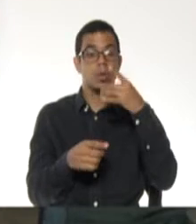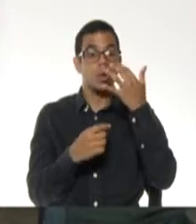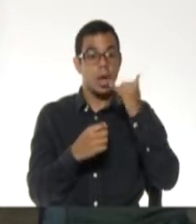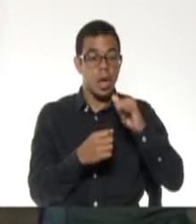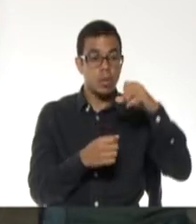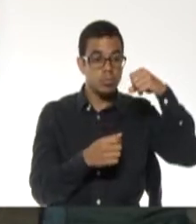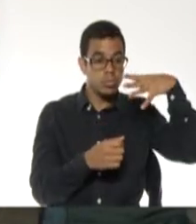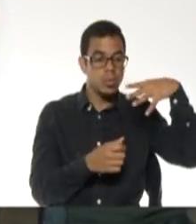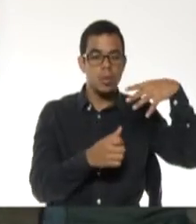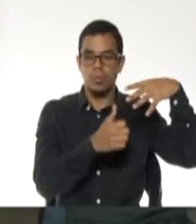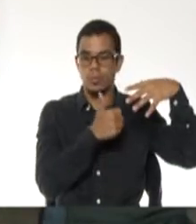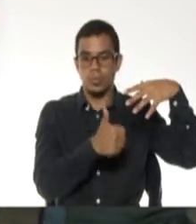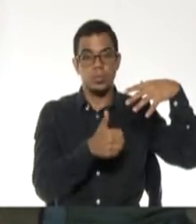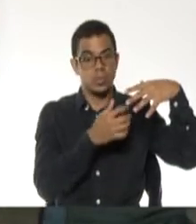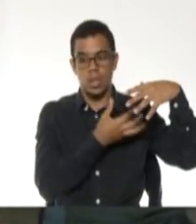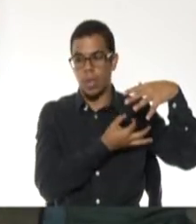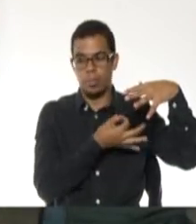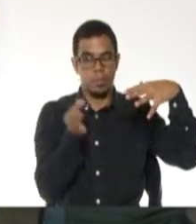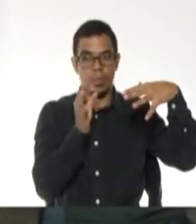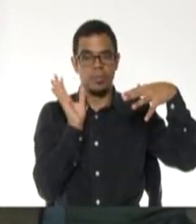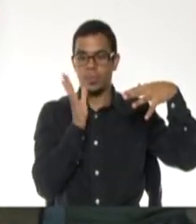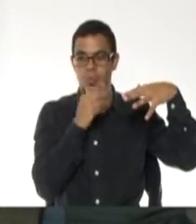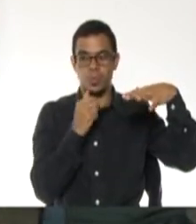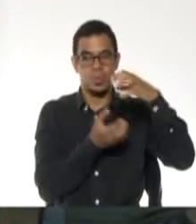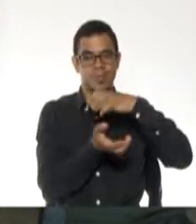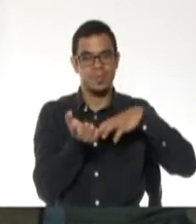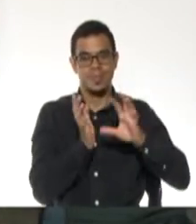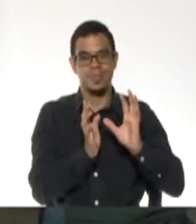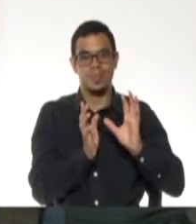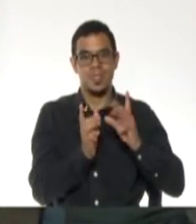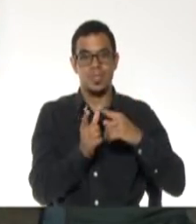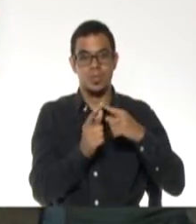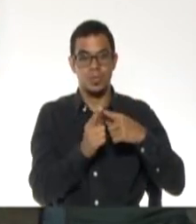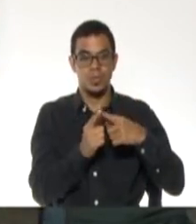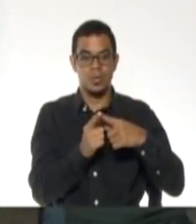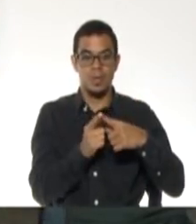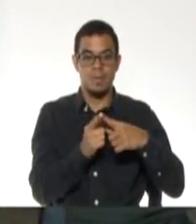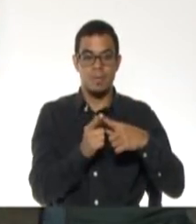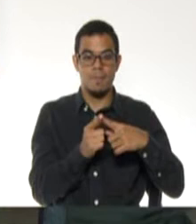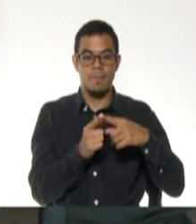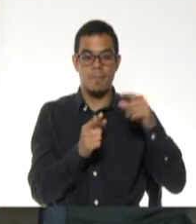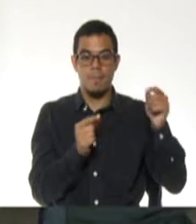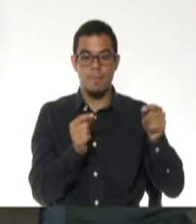¿sí? Pero cuando lo conecto de este lado, que debe pasar por el fusible térmico,